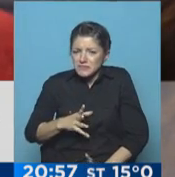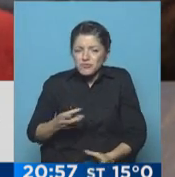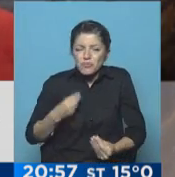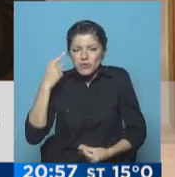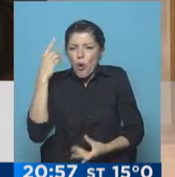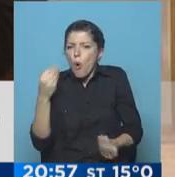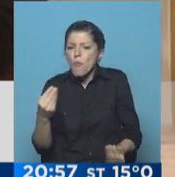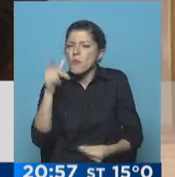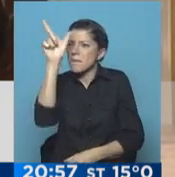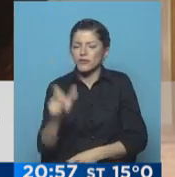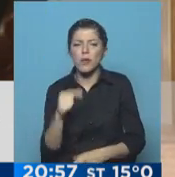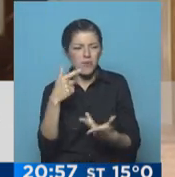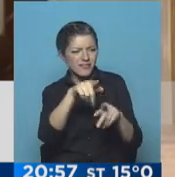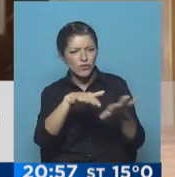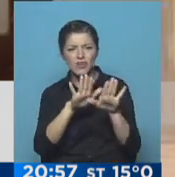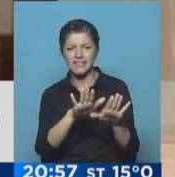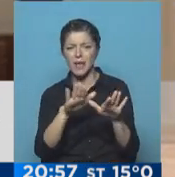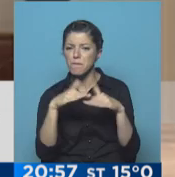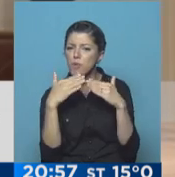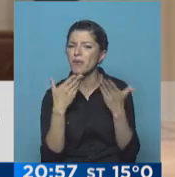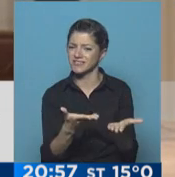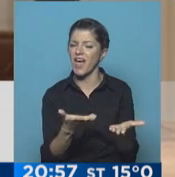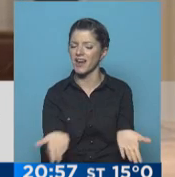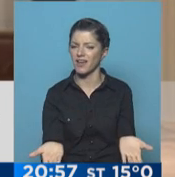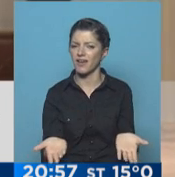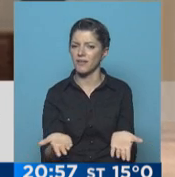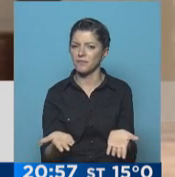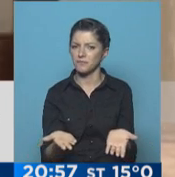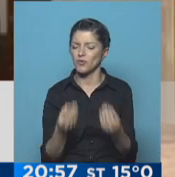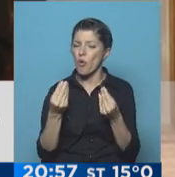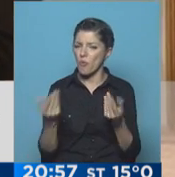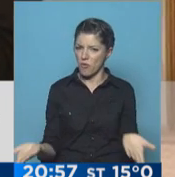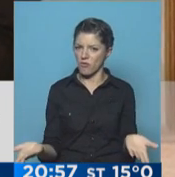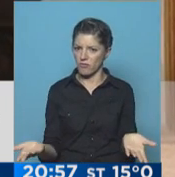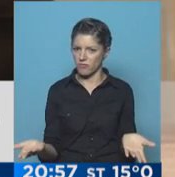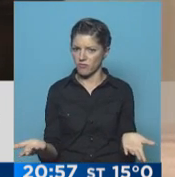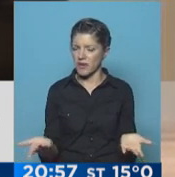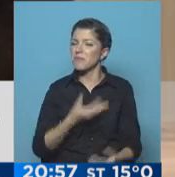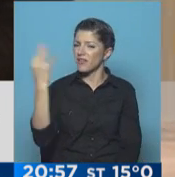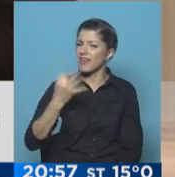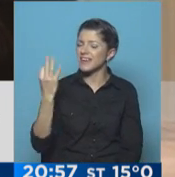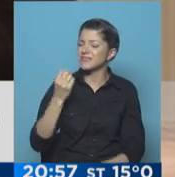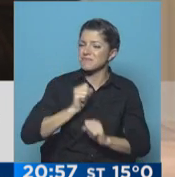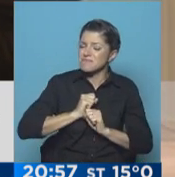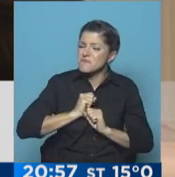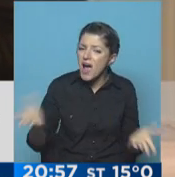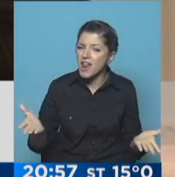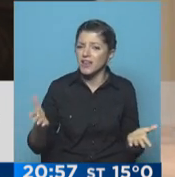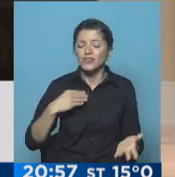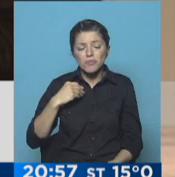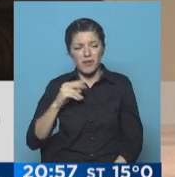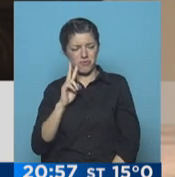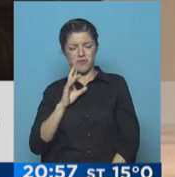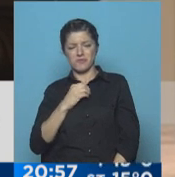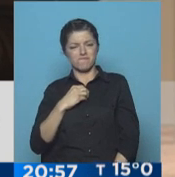puede haber gente capaz de hacer cualquier cosa? ¿Cómo puede haber gente capaz de hacer esas cosas? Realmente es muy feo, a mí realmente me hace daño,